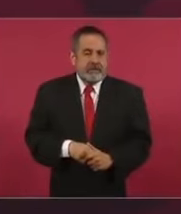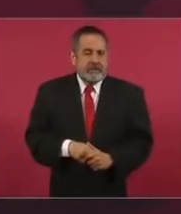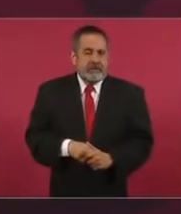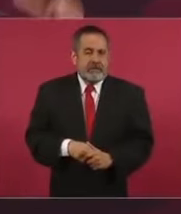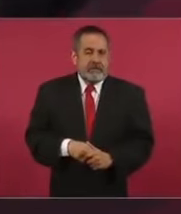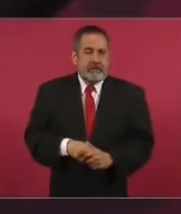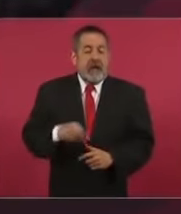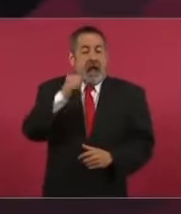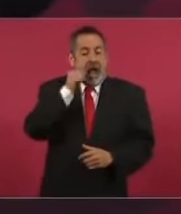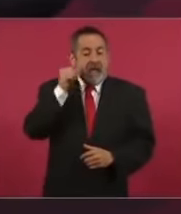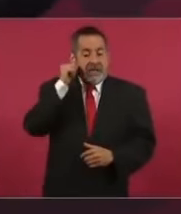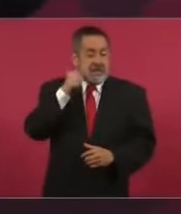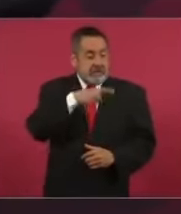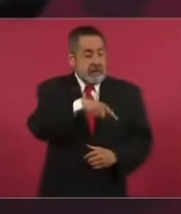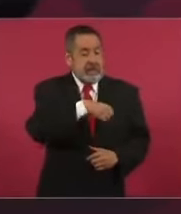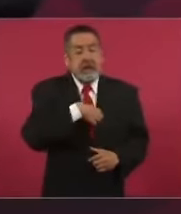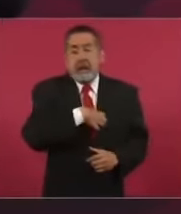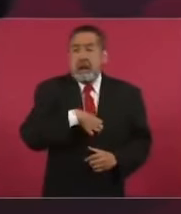ayer celebraron